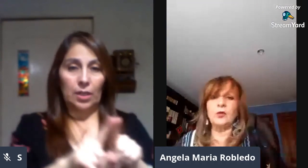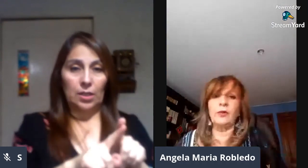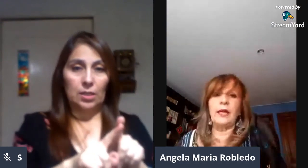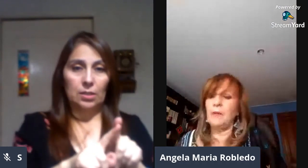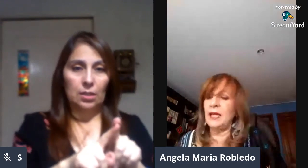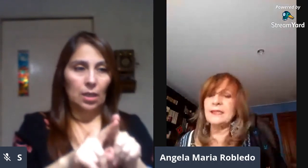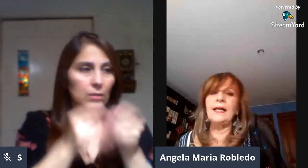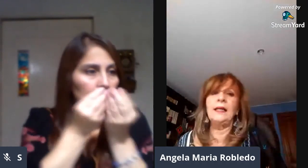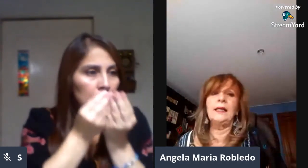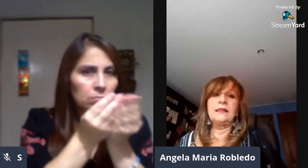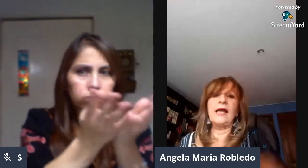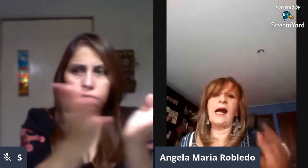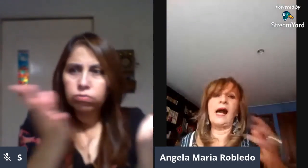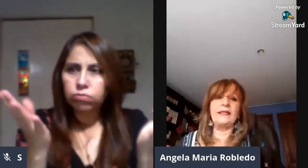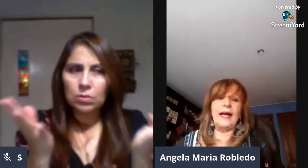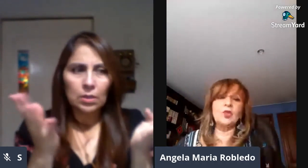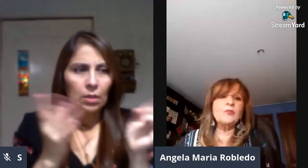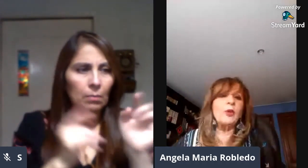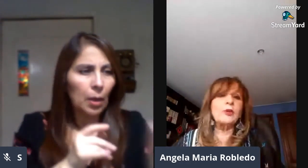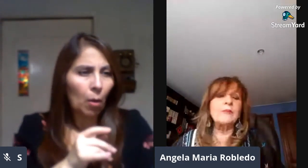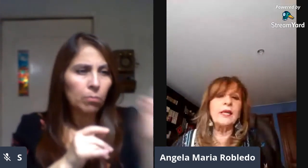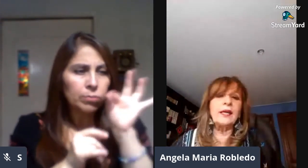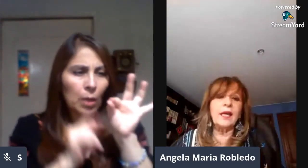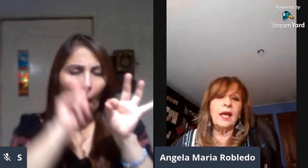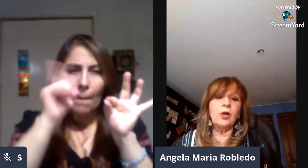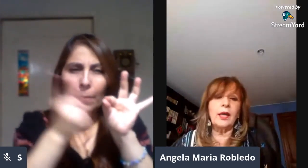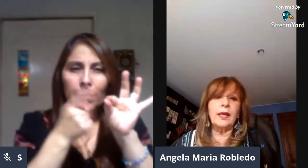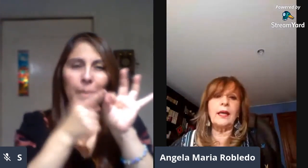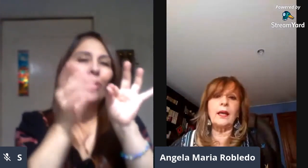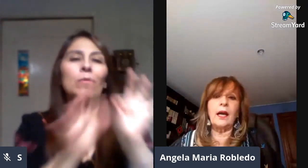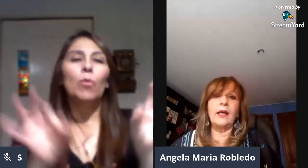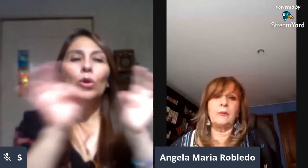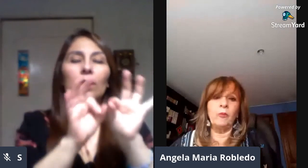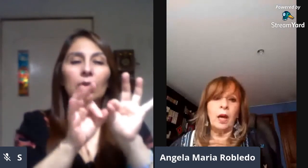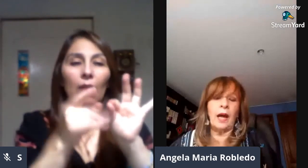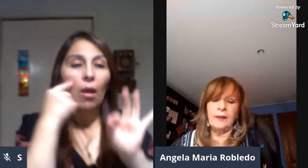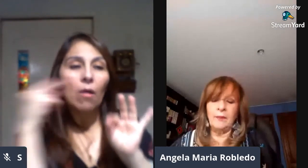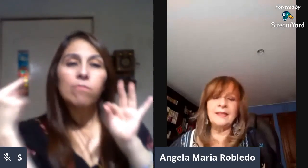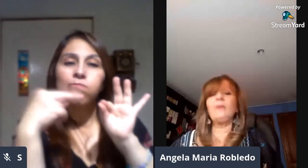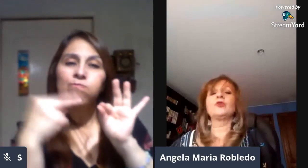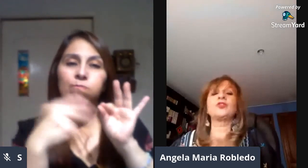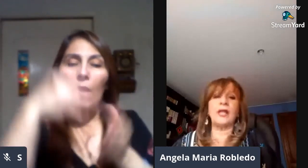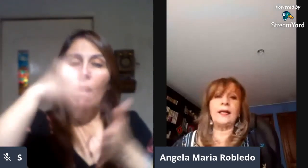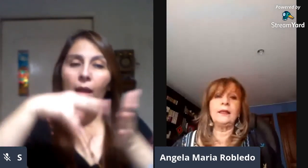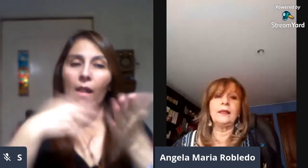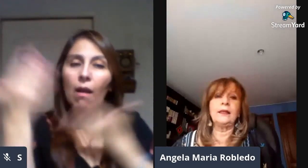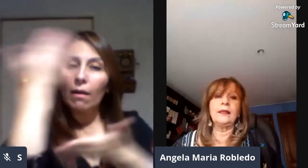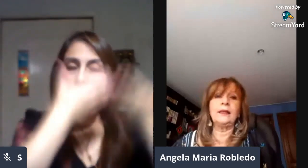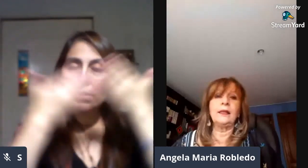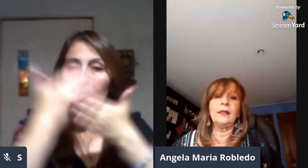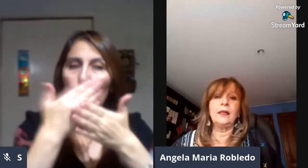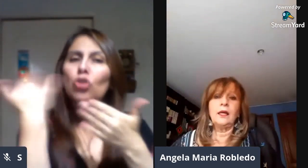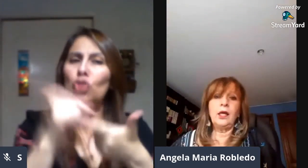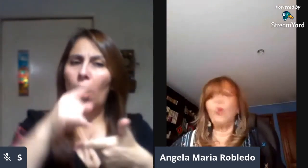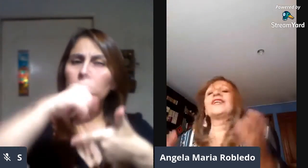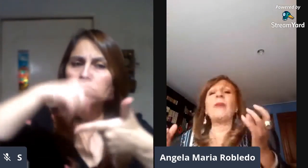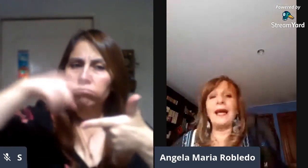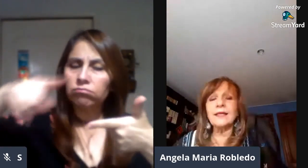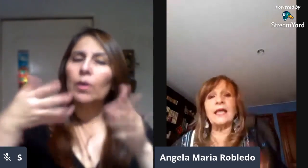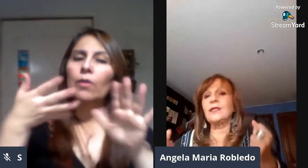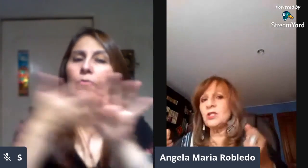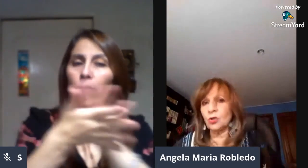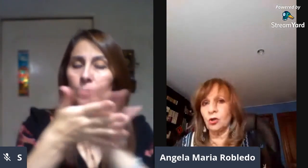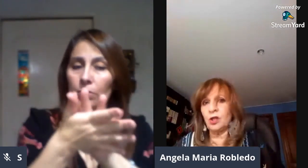que es un primer elemento para poner sobre la mesa. Ya hay datos, pero también creo que además de mostrar